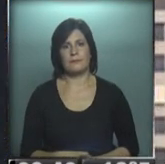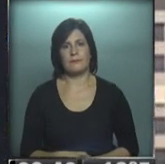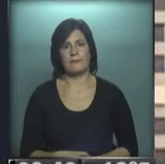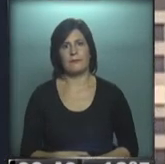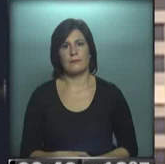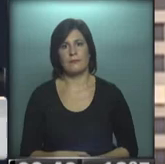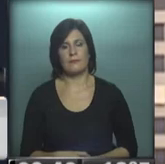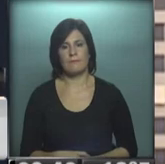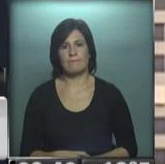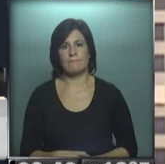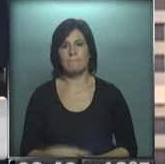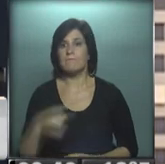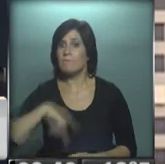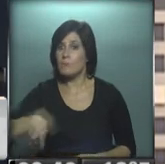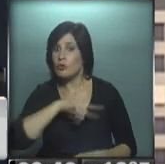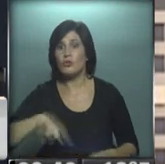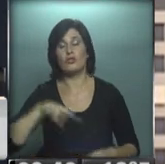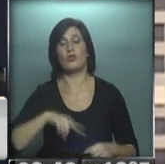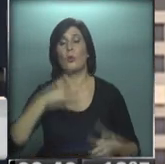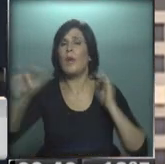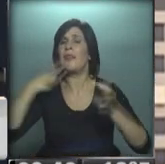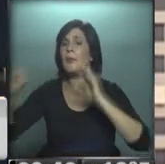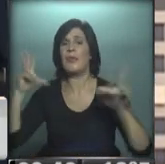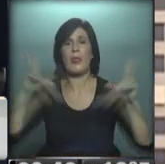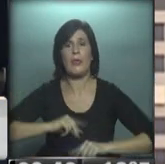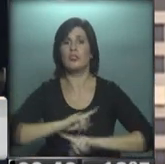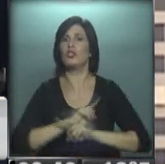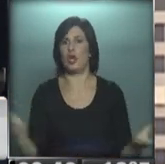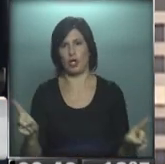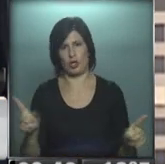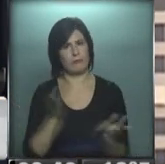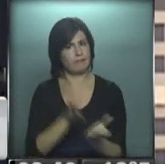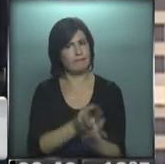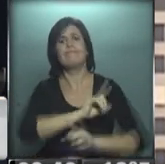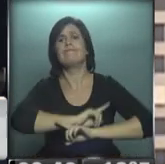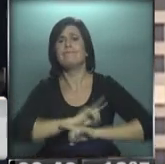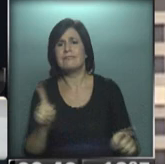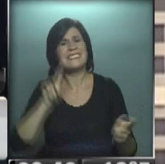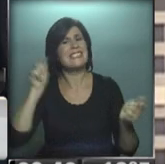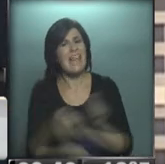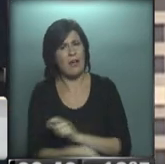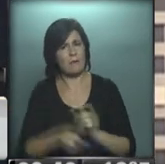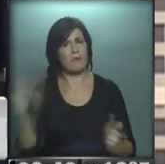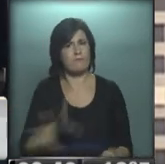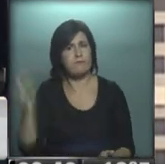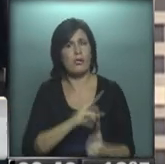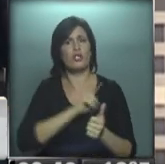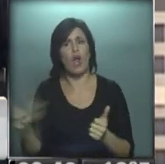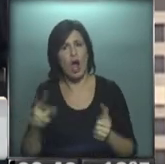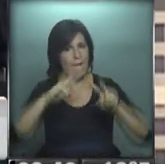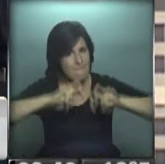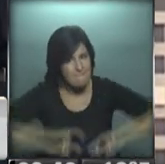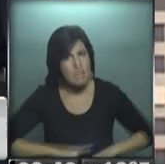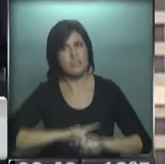De proseguir esta política de vaciamiento, de no producción, de no exploración,